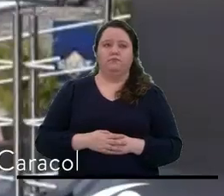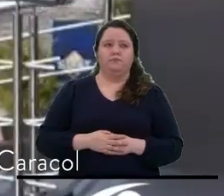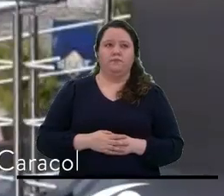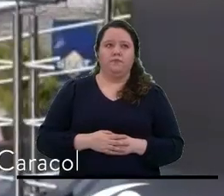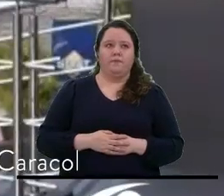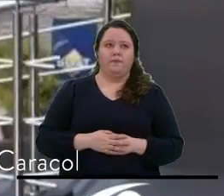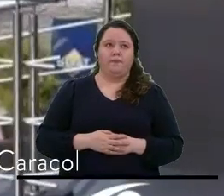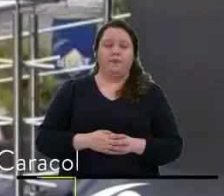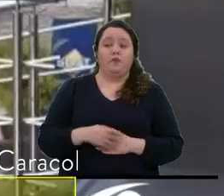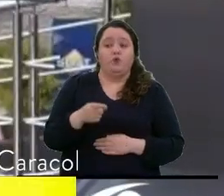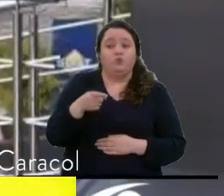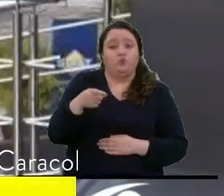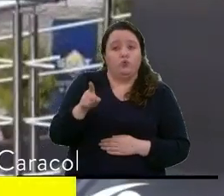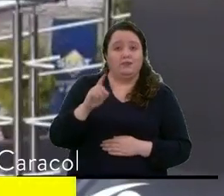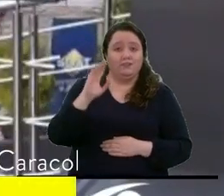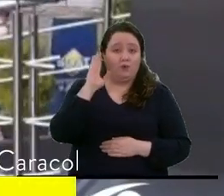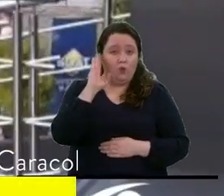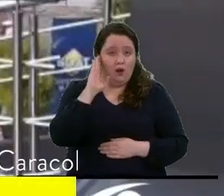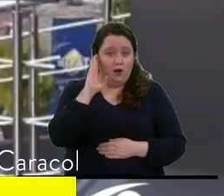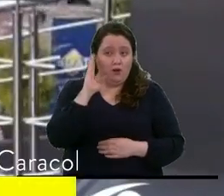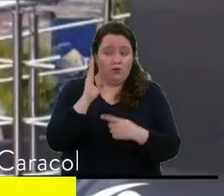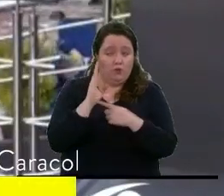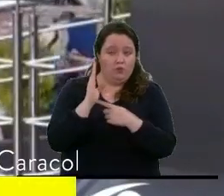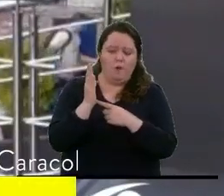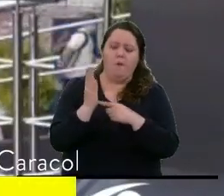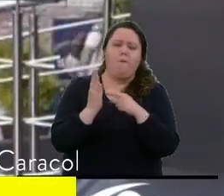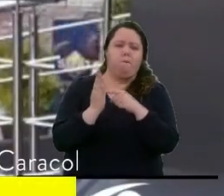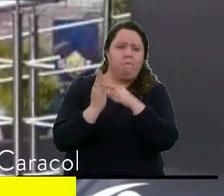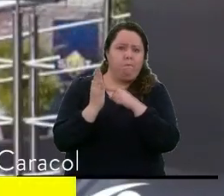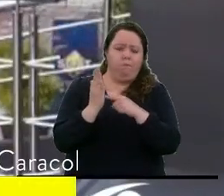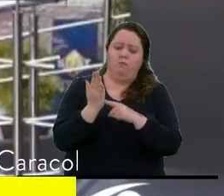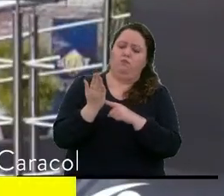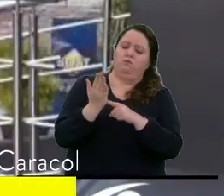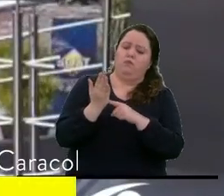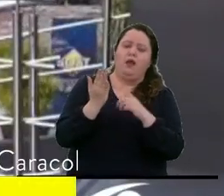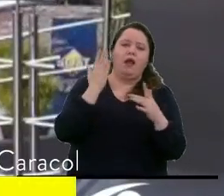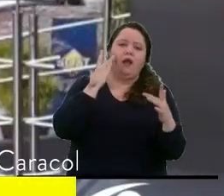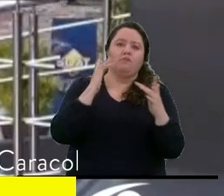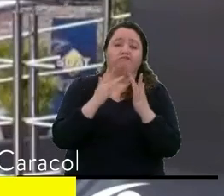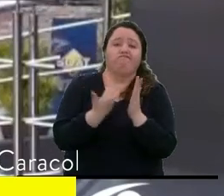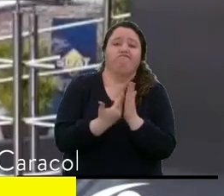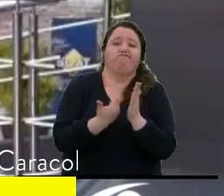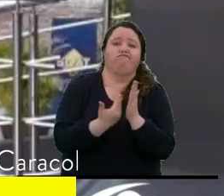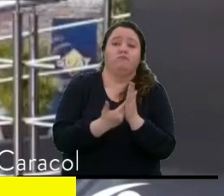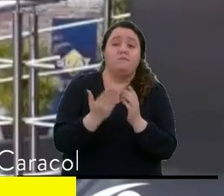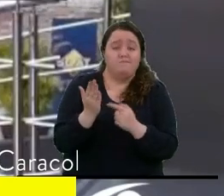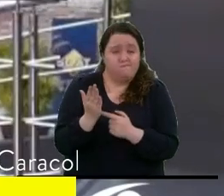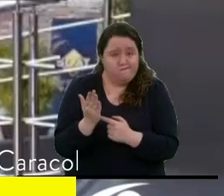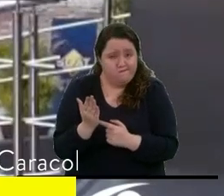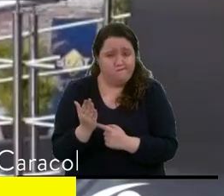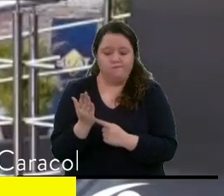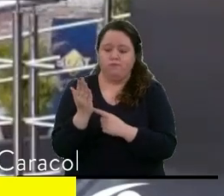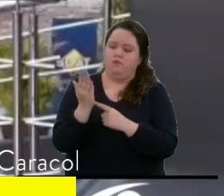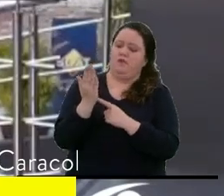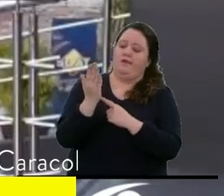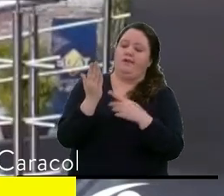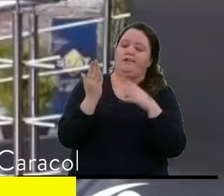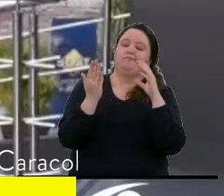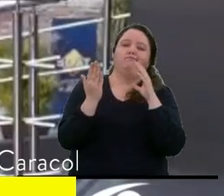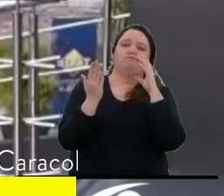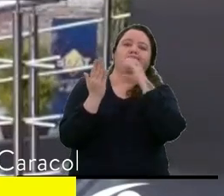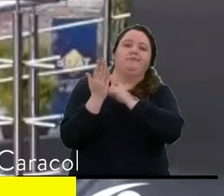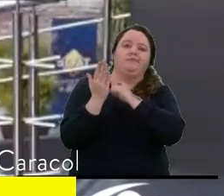Y en su celular se encontraron elementos, materiales de prueba que permitieron inferir